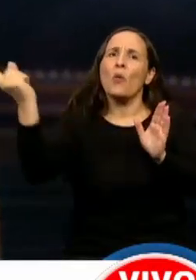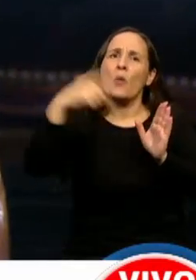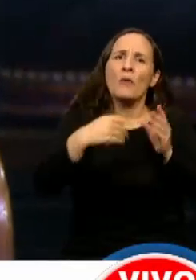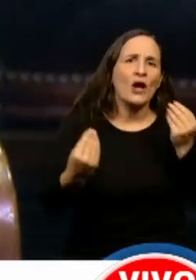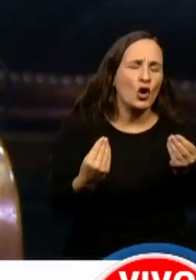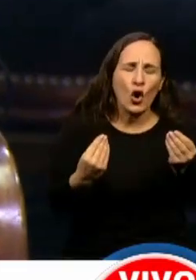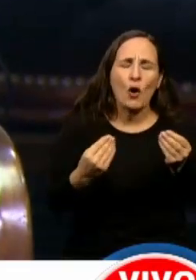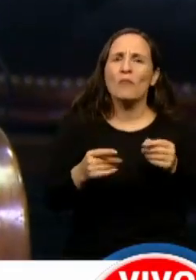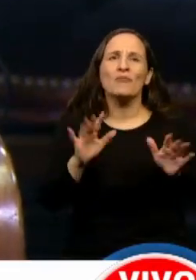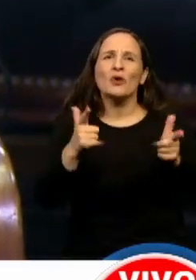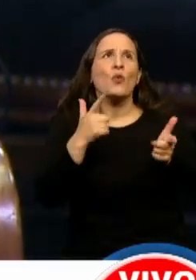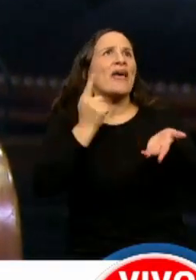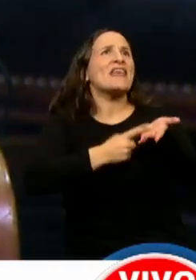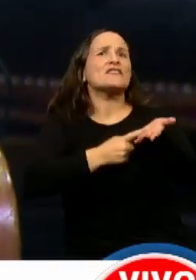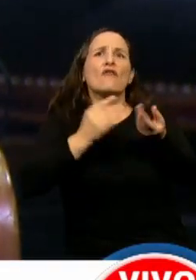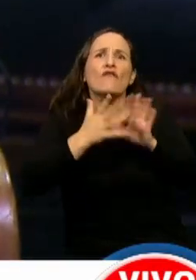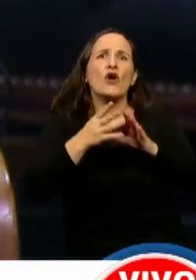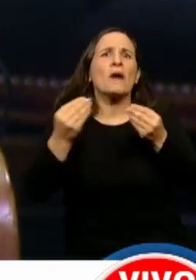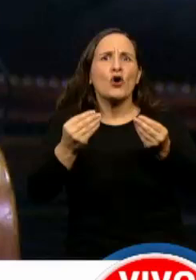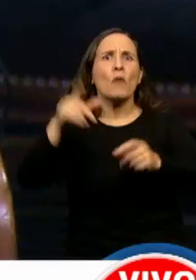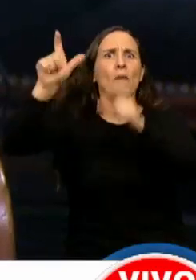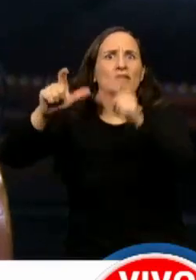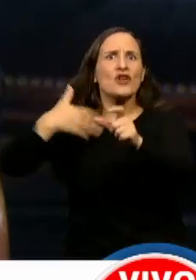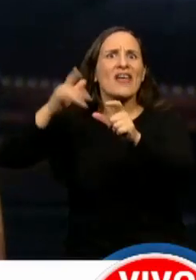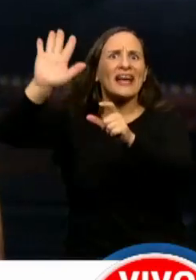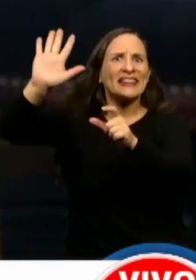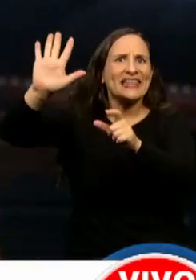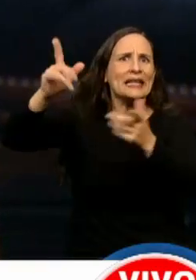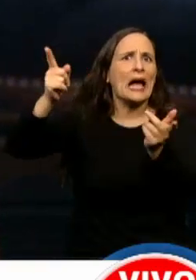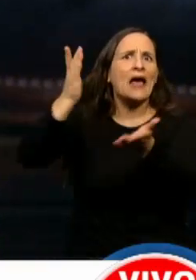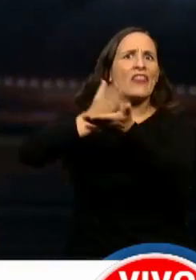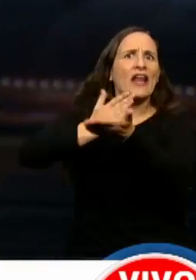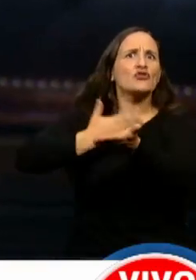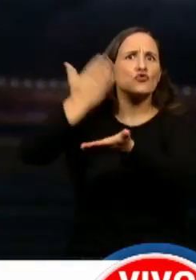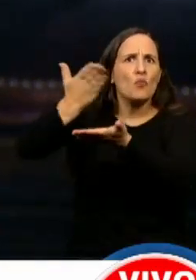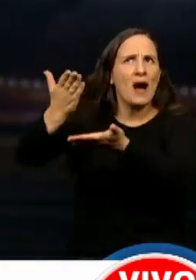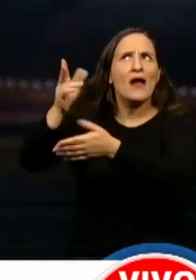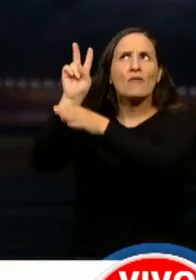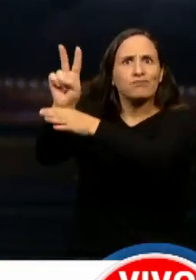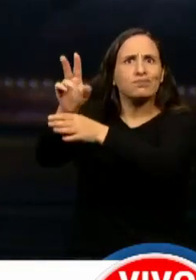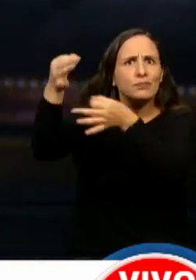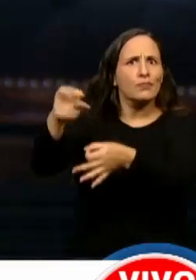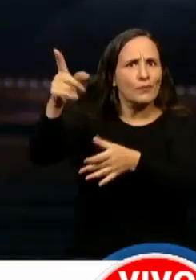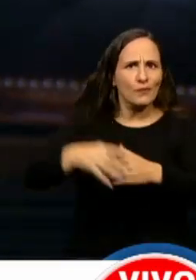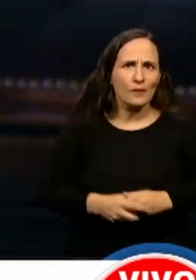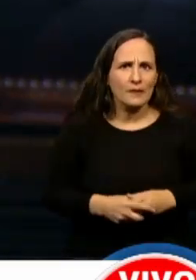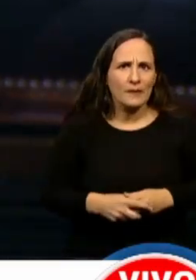se han dispuesto medidas para garantizar que esos argentinos no se les violen los derechos humanos más elementales.